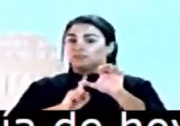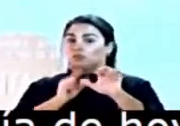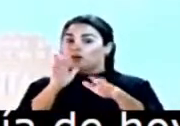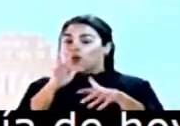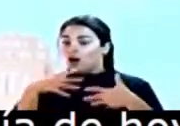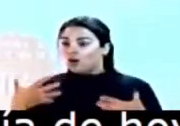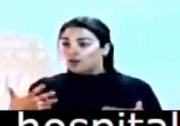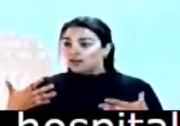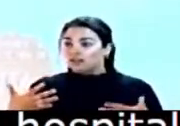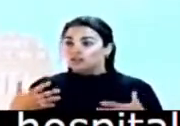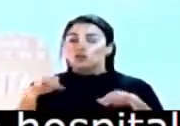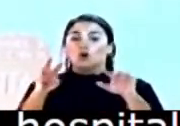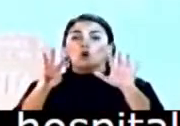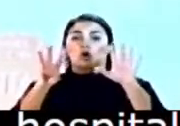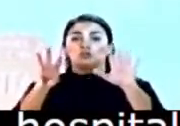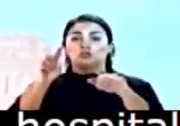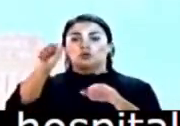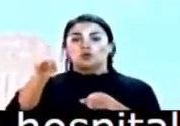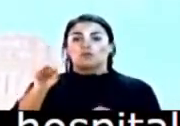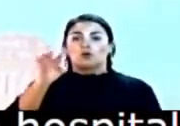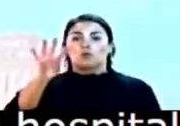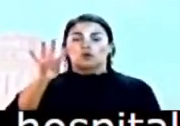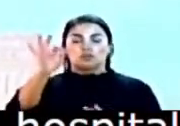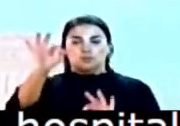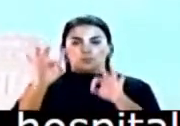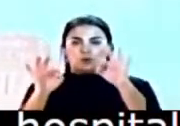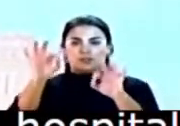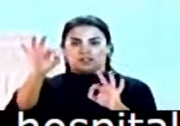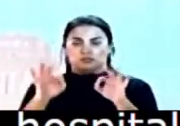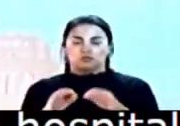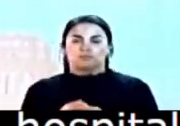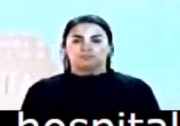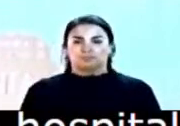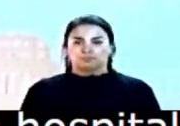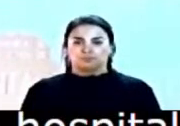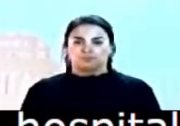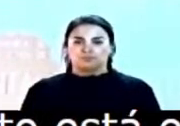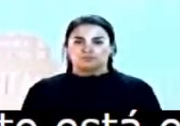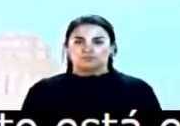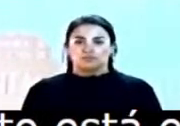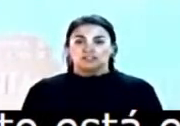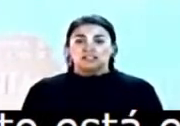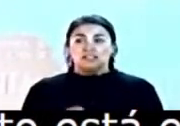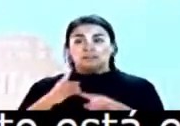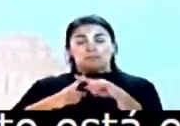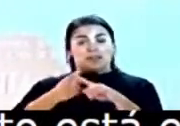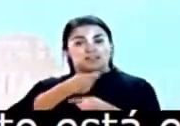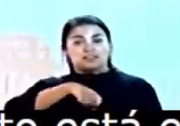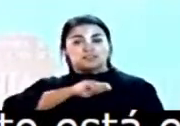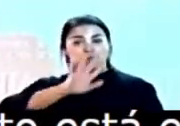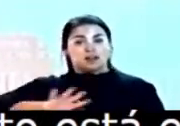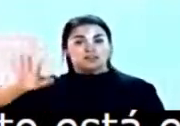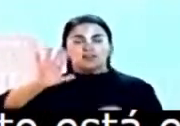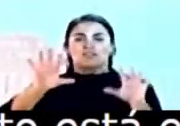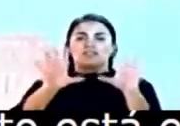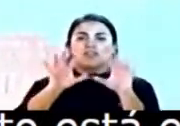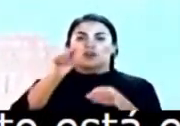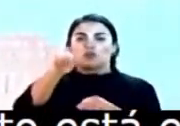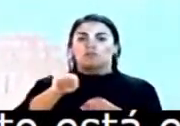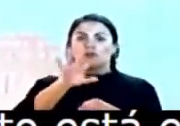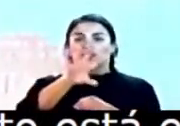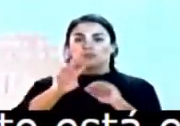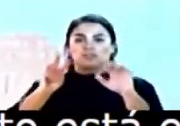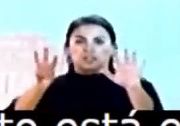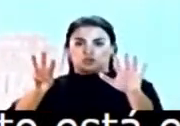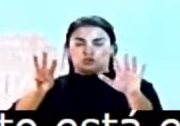momentos está en el 8,4%. La media nacional es del 10,58%. Por